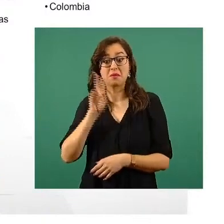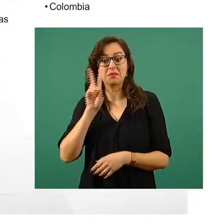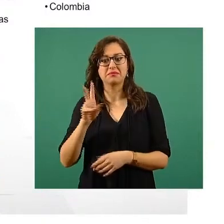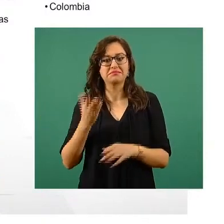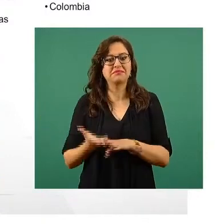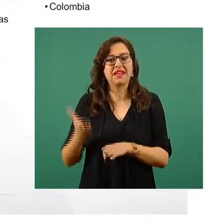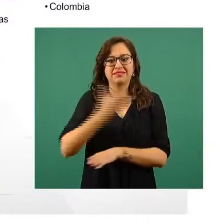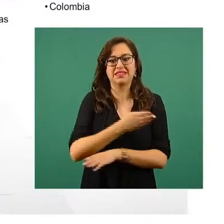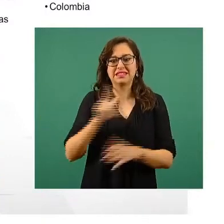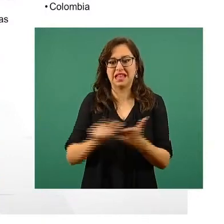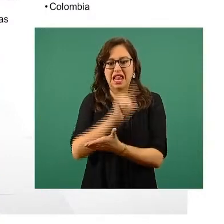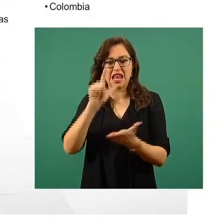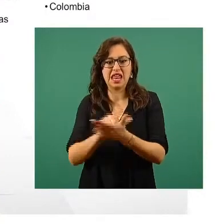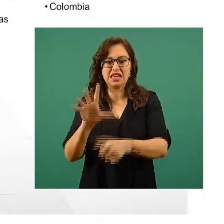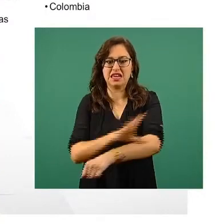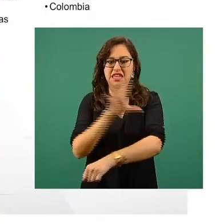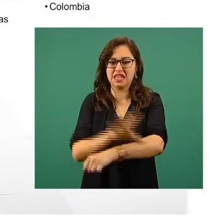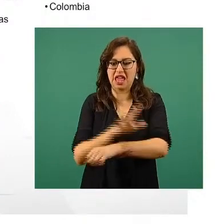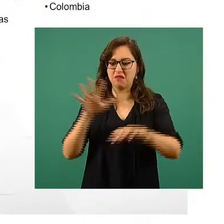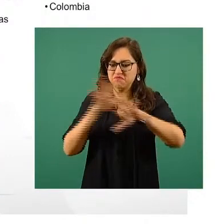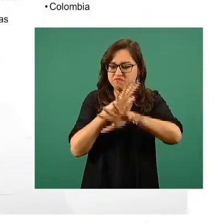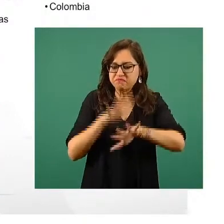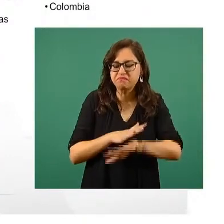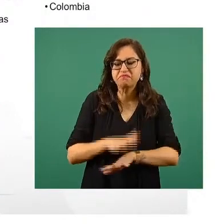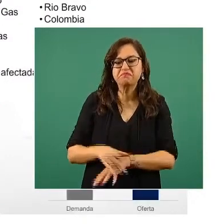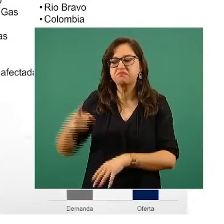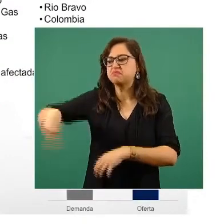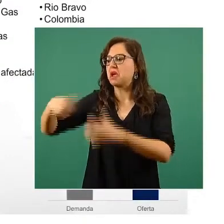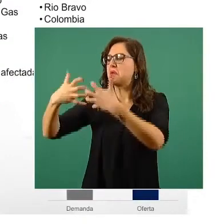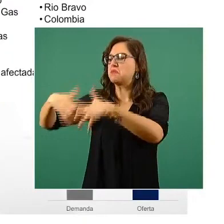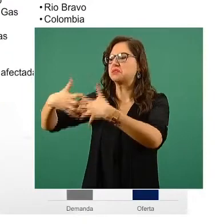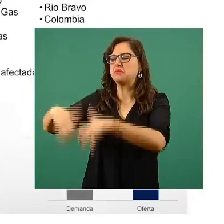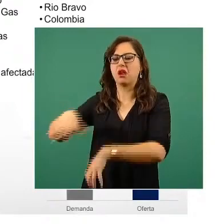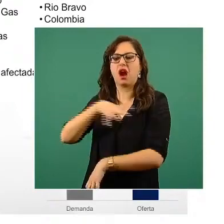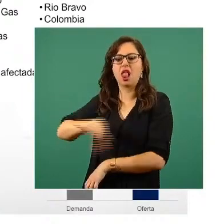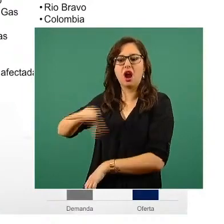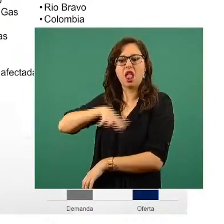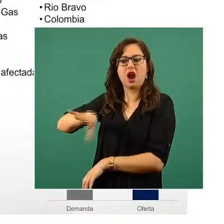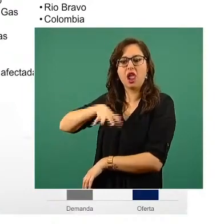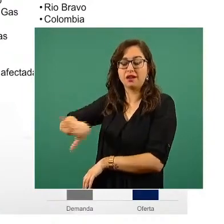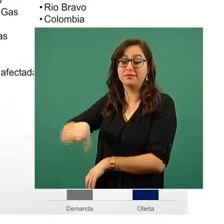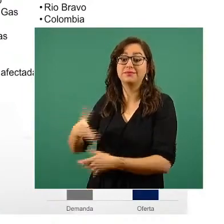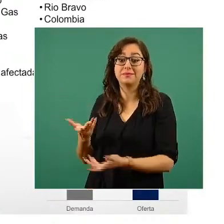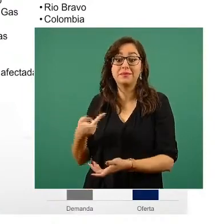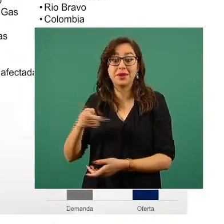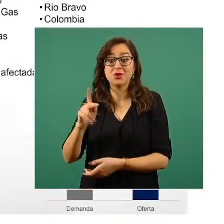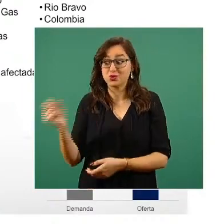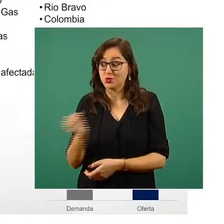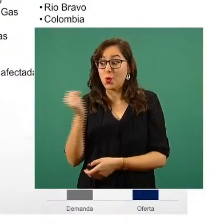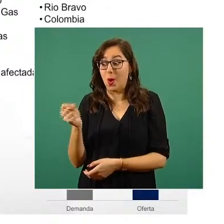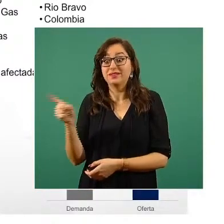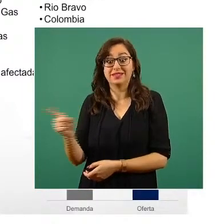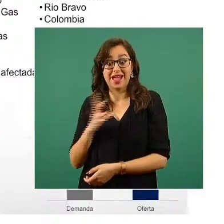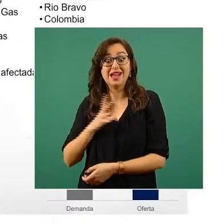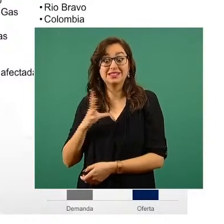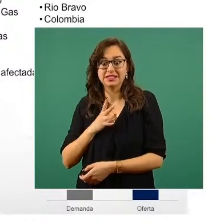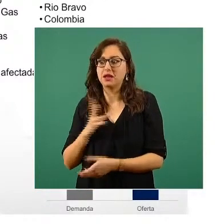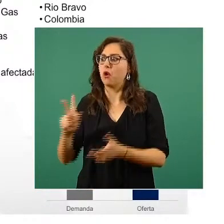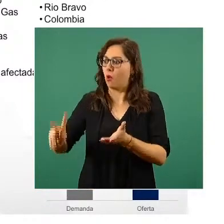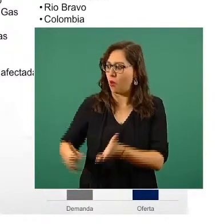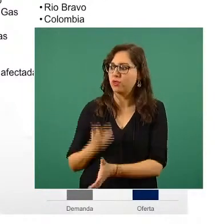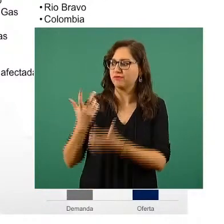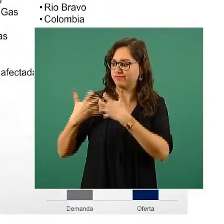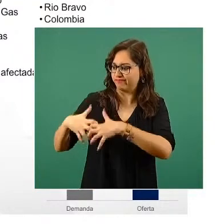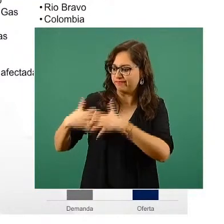por favor. Esta es la del miércoles 17 de febrero. El corte de suministro ya está en